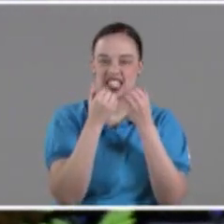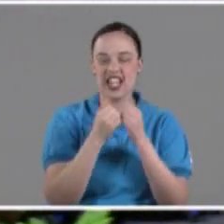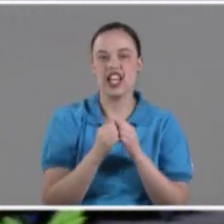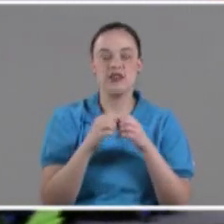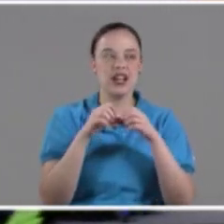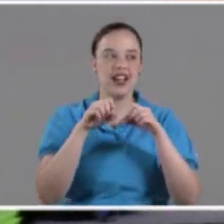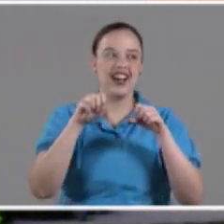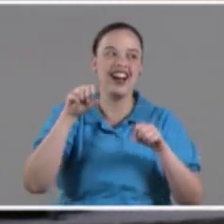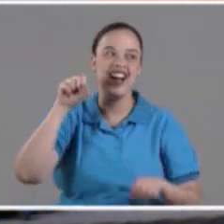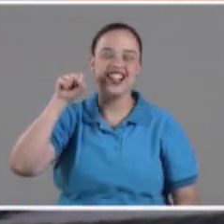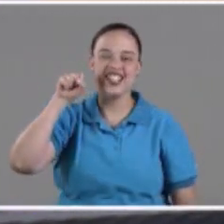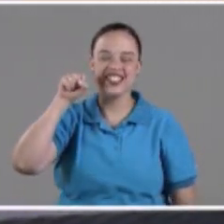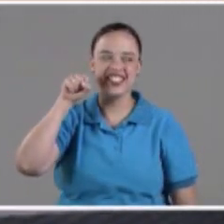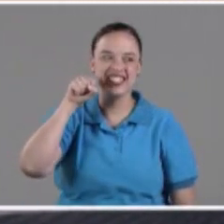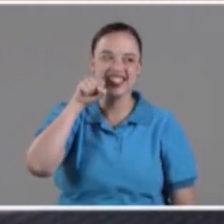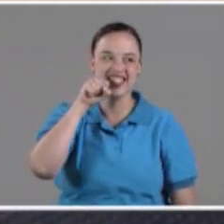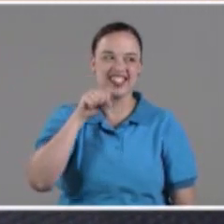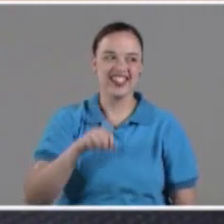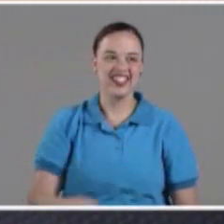hombre